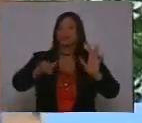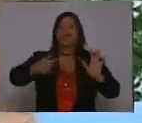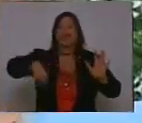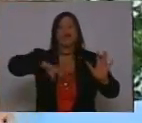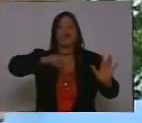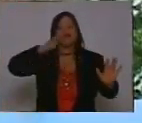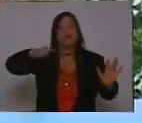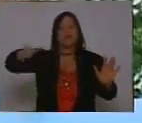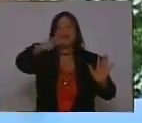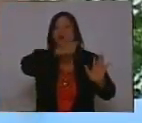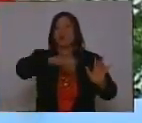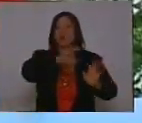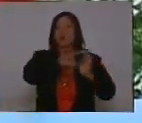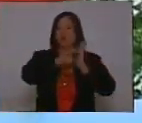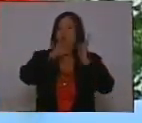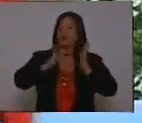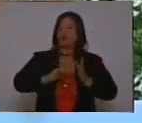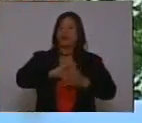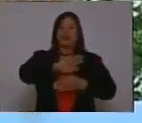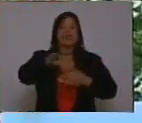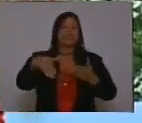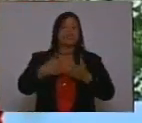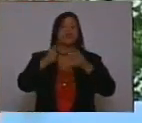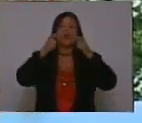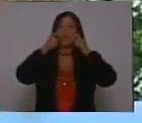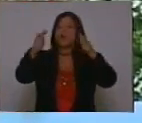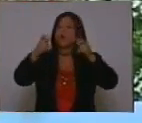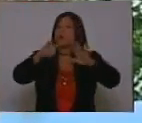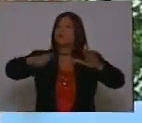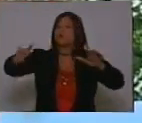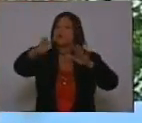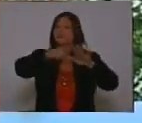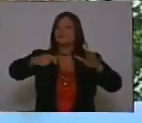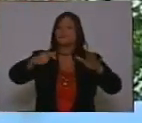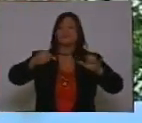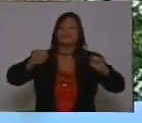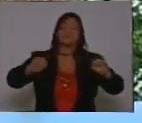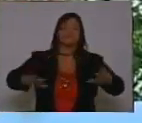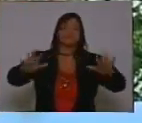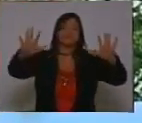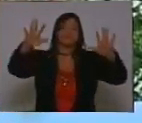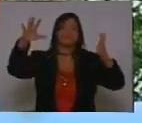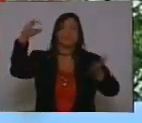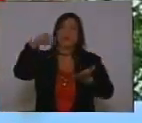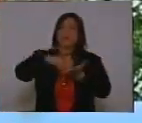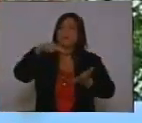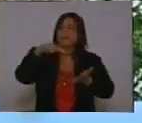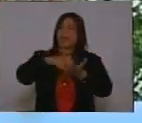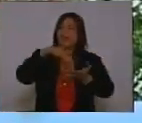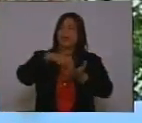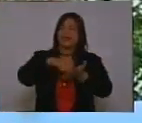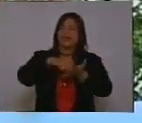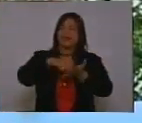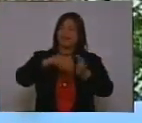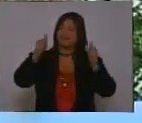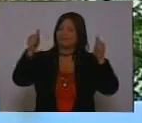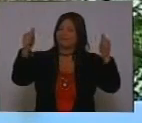pueblo constituyente y a todo nuestro pueblo de nuestro glorioso Estado Miranda.